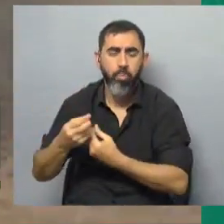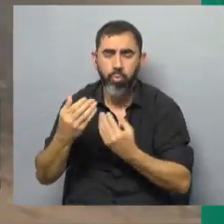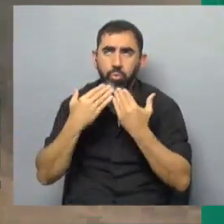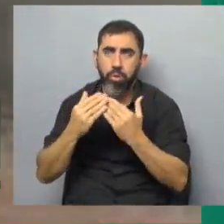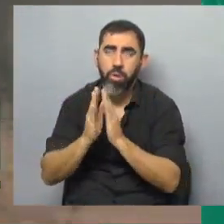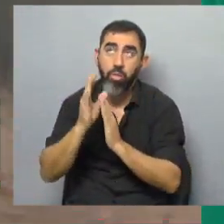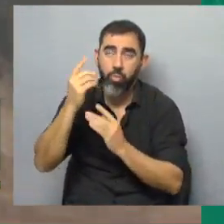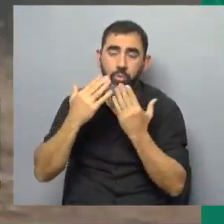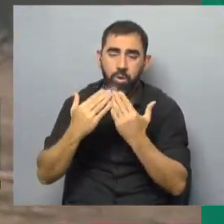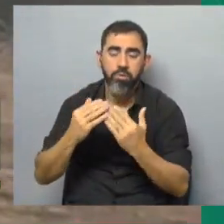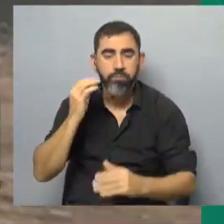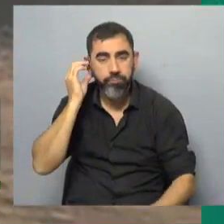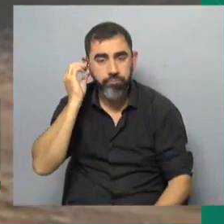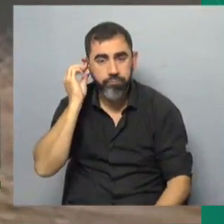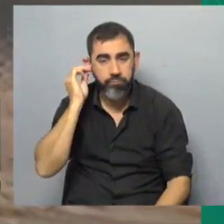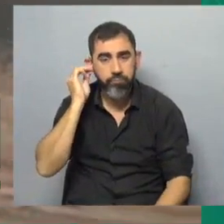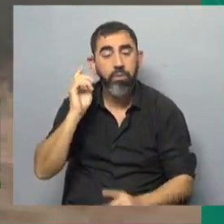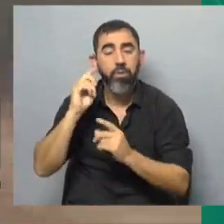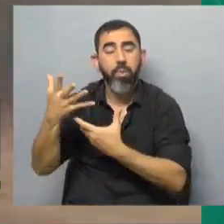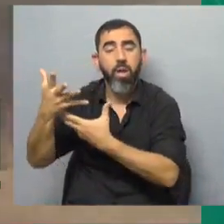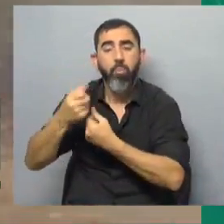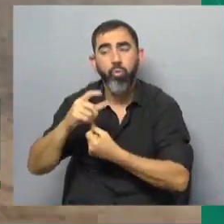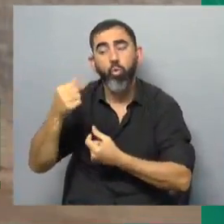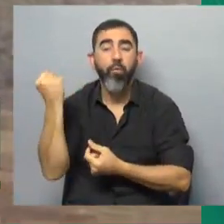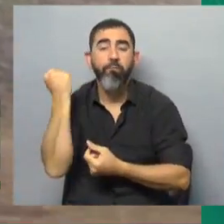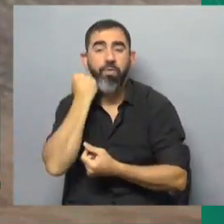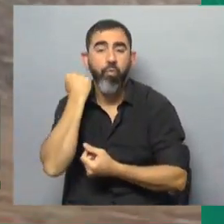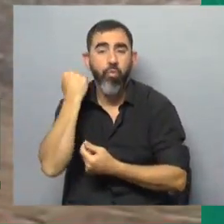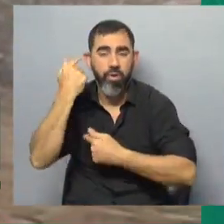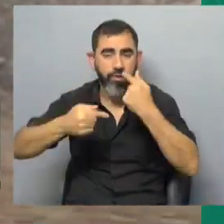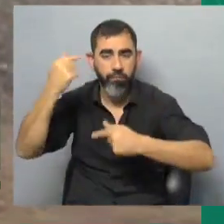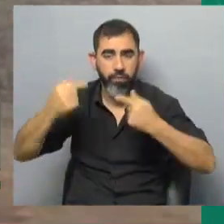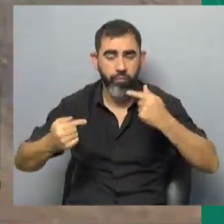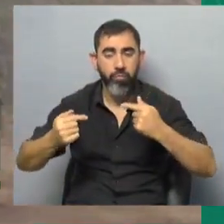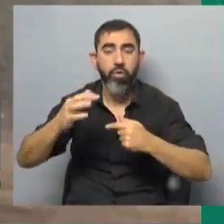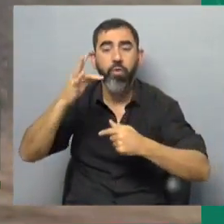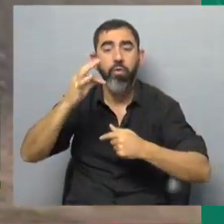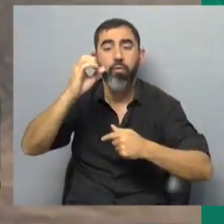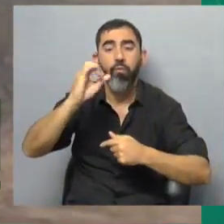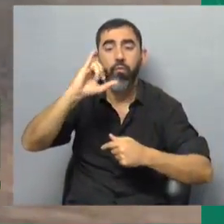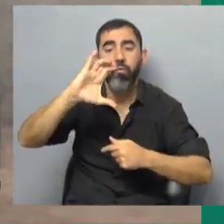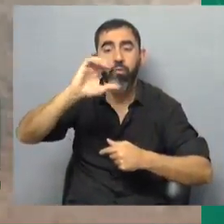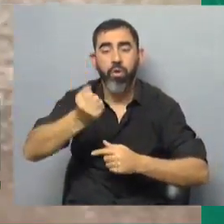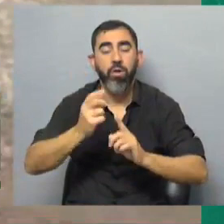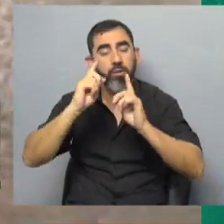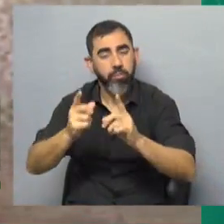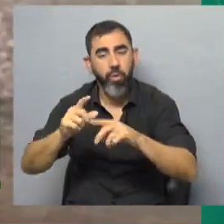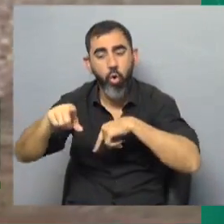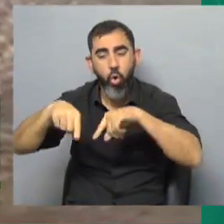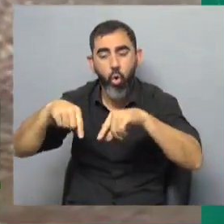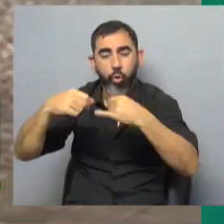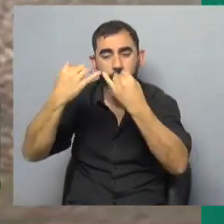Dios. Bien. Aparte tenemos todo el apoyo de los otros frigoríficos y de la FOICA también, que nos está haciendo toda la